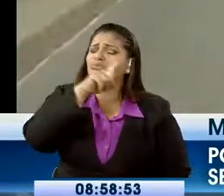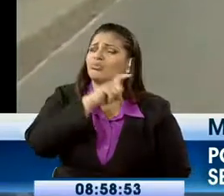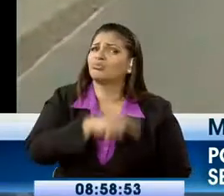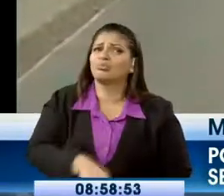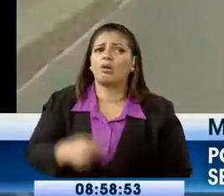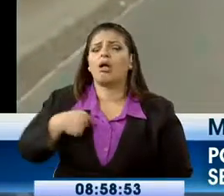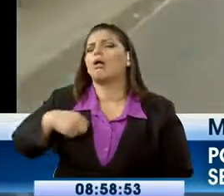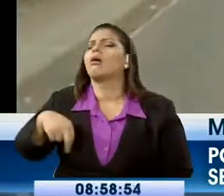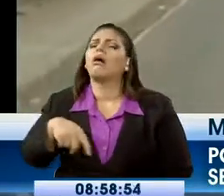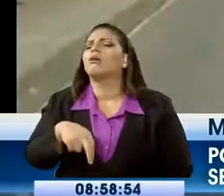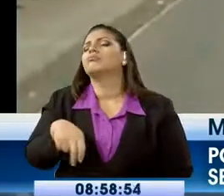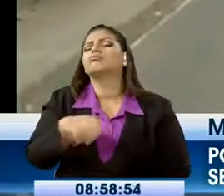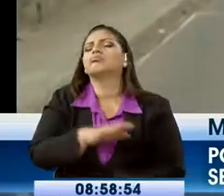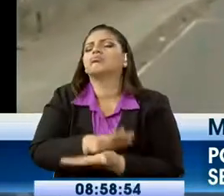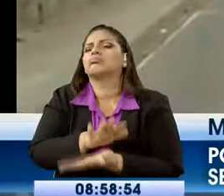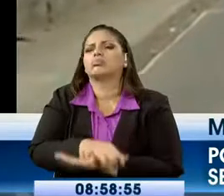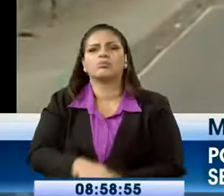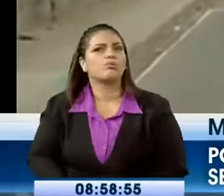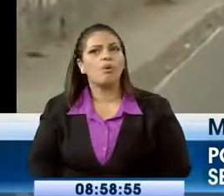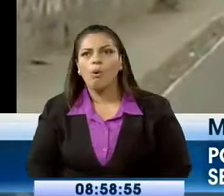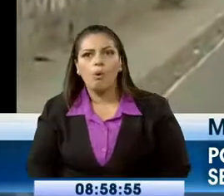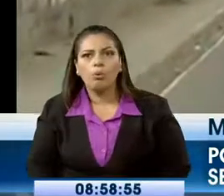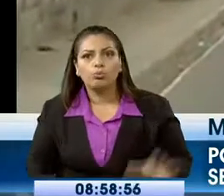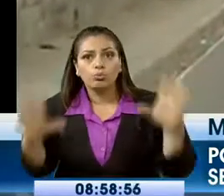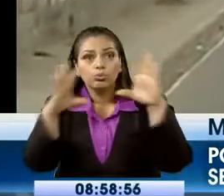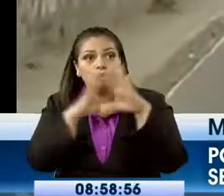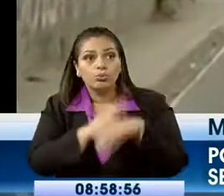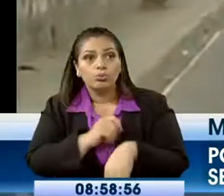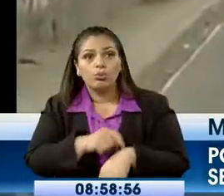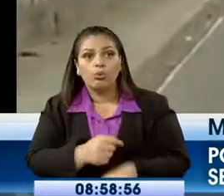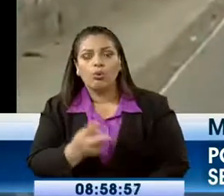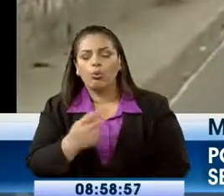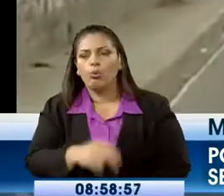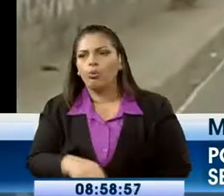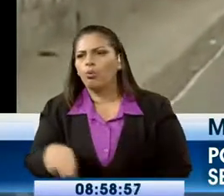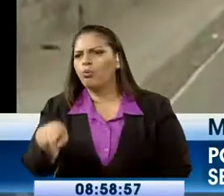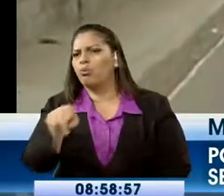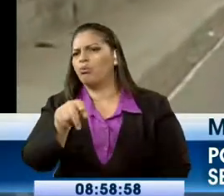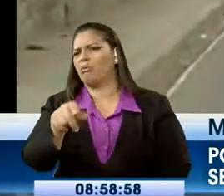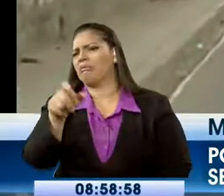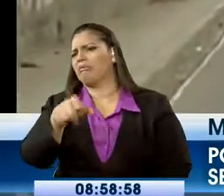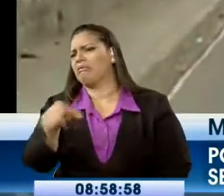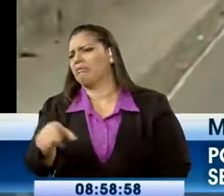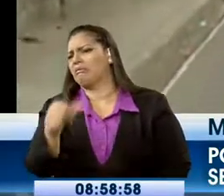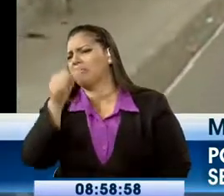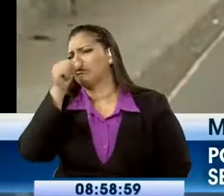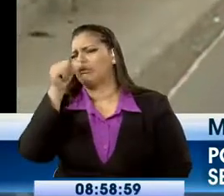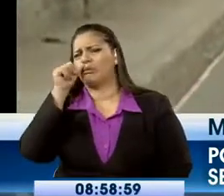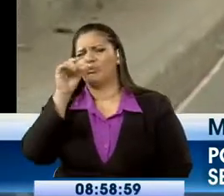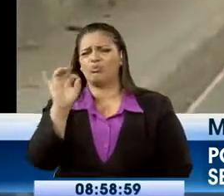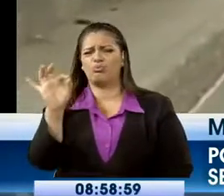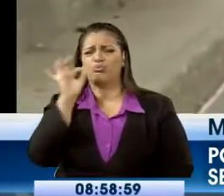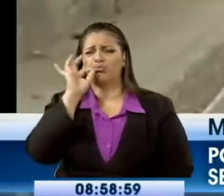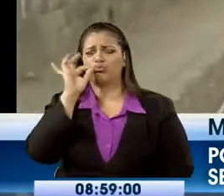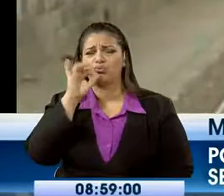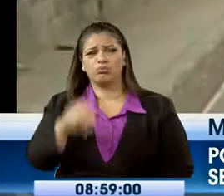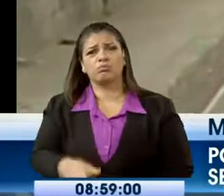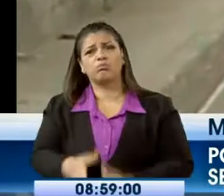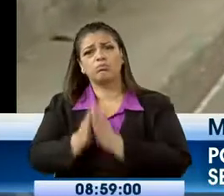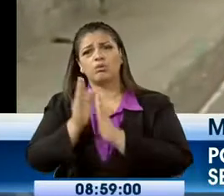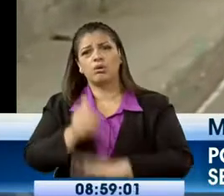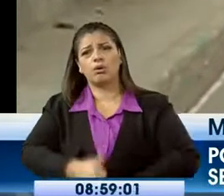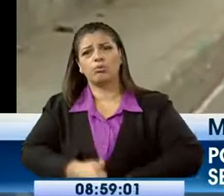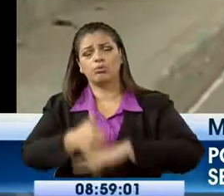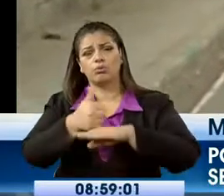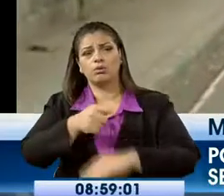no puede salir en la medianoche porque esto es una tratadera de fumaderos y principalmente esas invasiones que están ahí. Yo creo que vengan las autoridades,